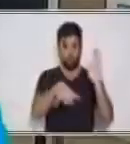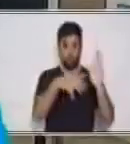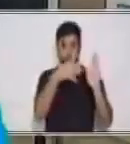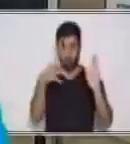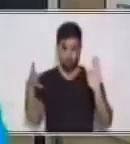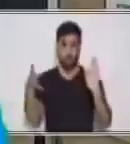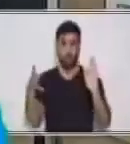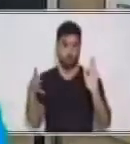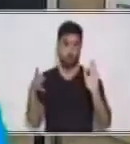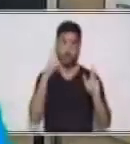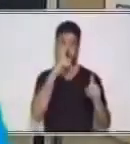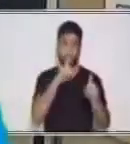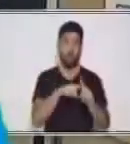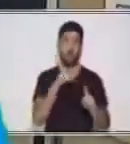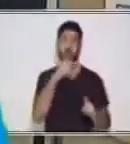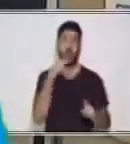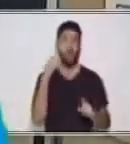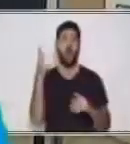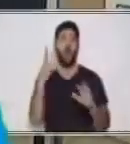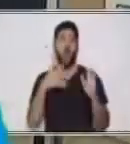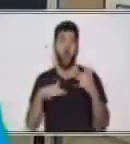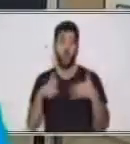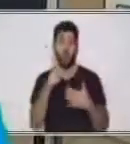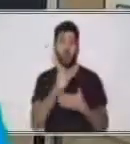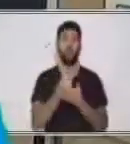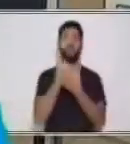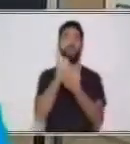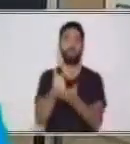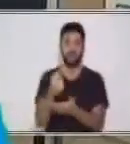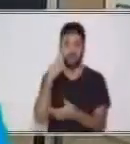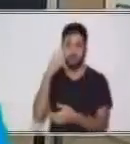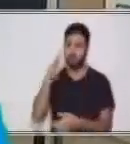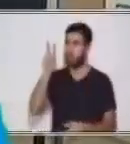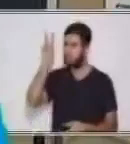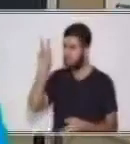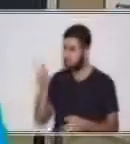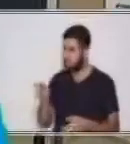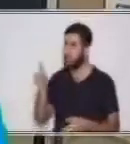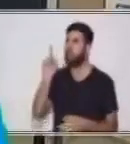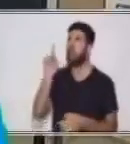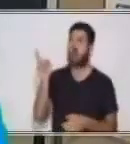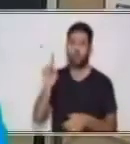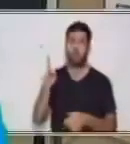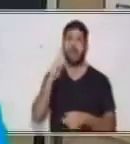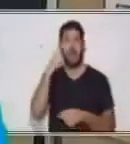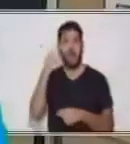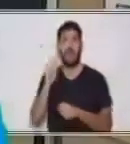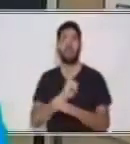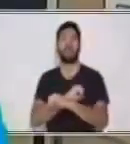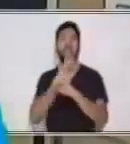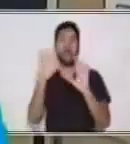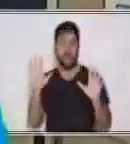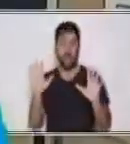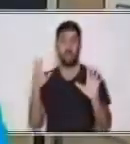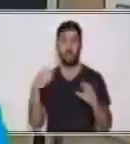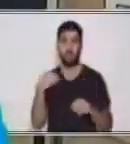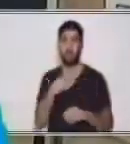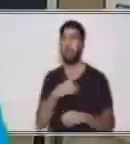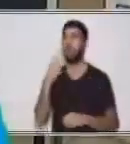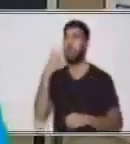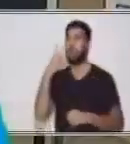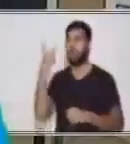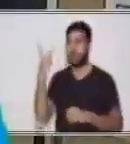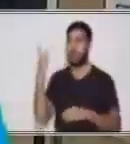pero también los colores nos dan esa referencia, en donde vemos que están